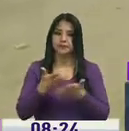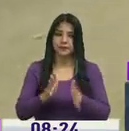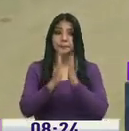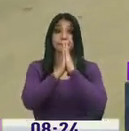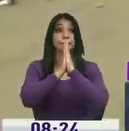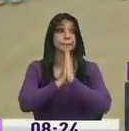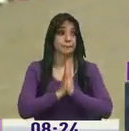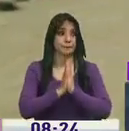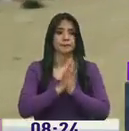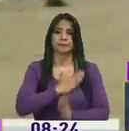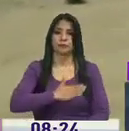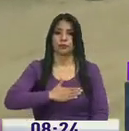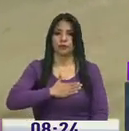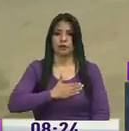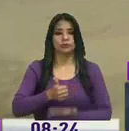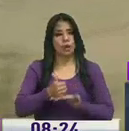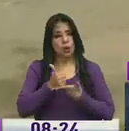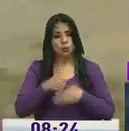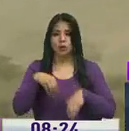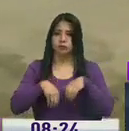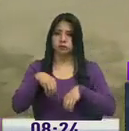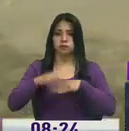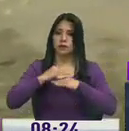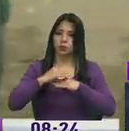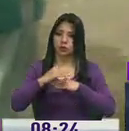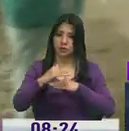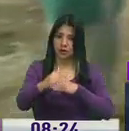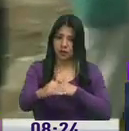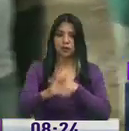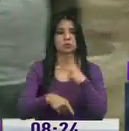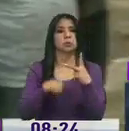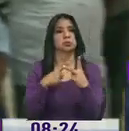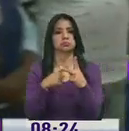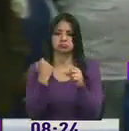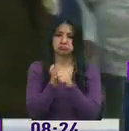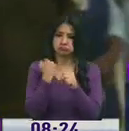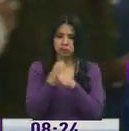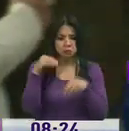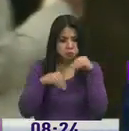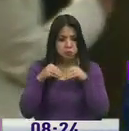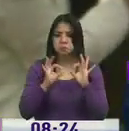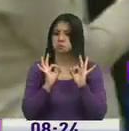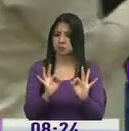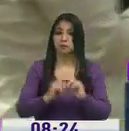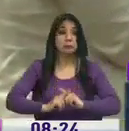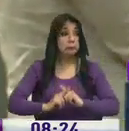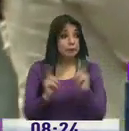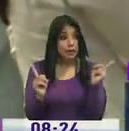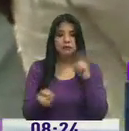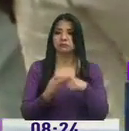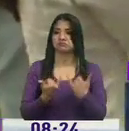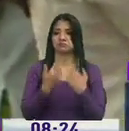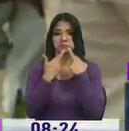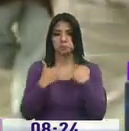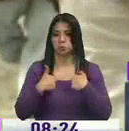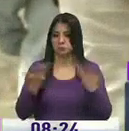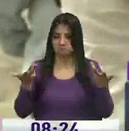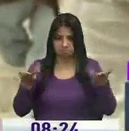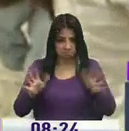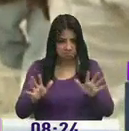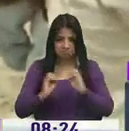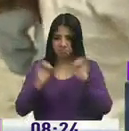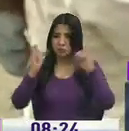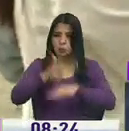que nos den adoquinando, que se hagan los trabajos necesarios, pero no tenemos respuestas de ninguna autoridad.